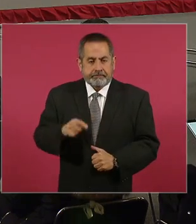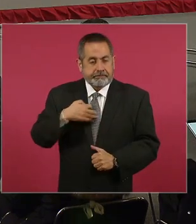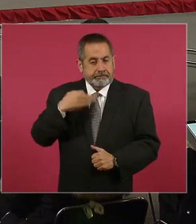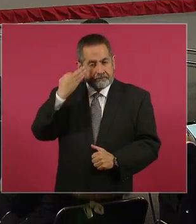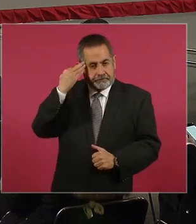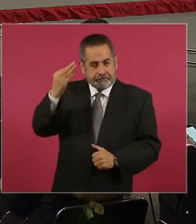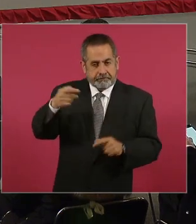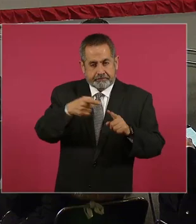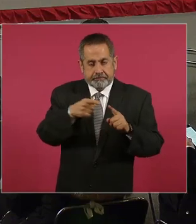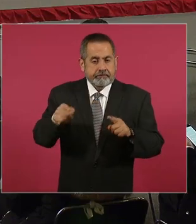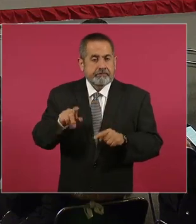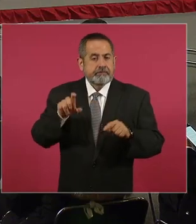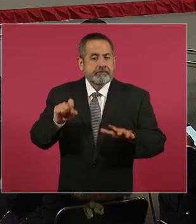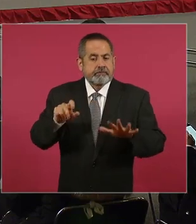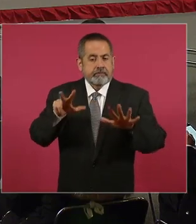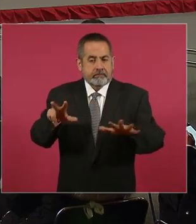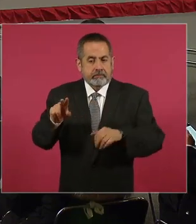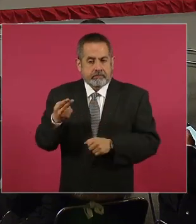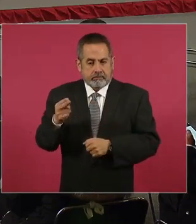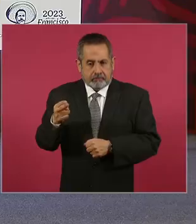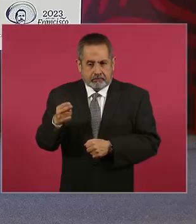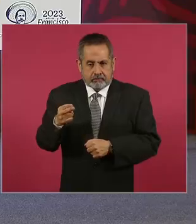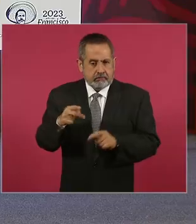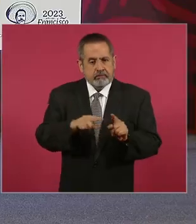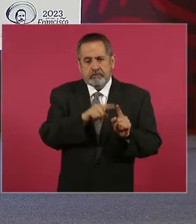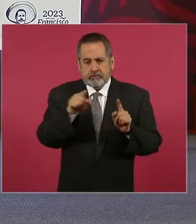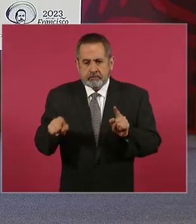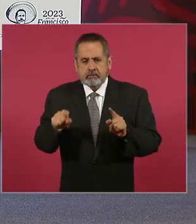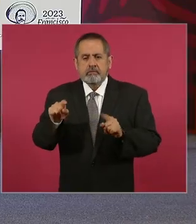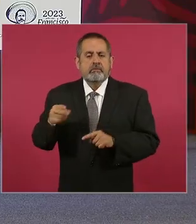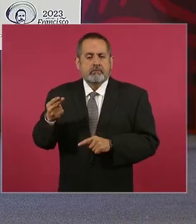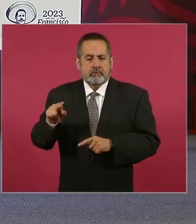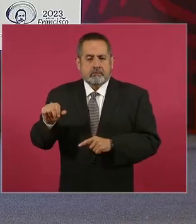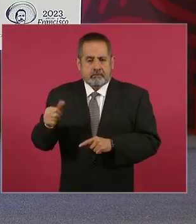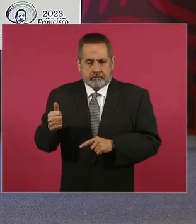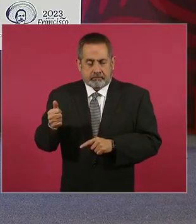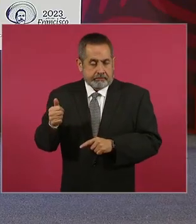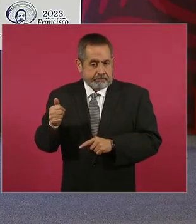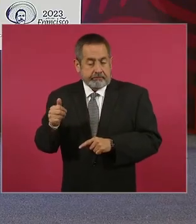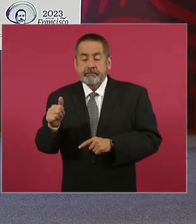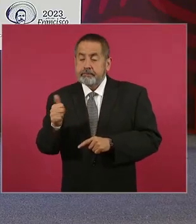en el periodo del 28 de noviembre al 11 de diciembre, se desplegaron